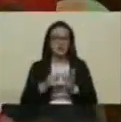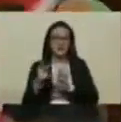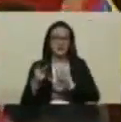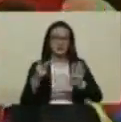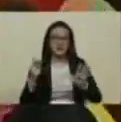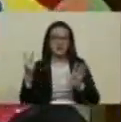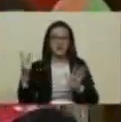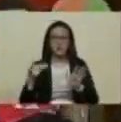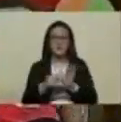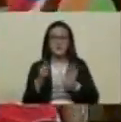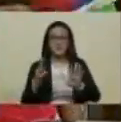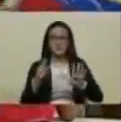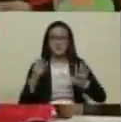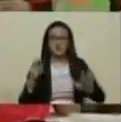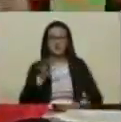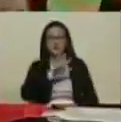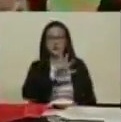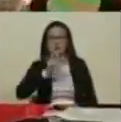2017-2018